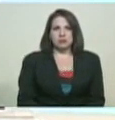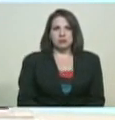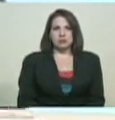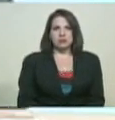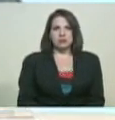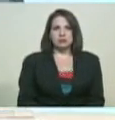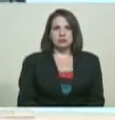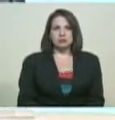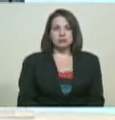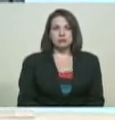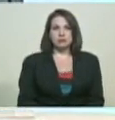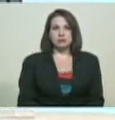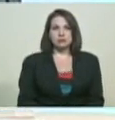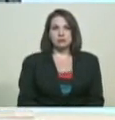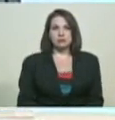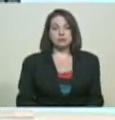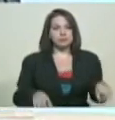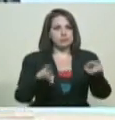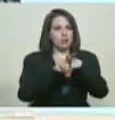yo le pediría